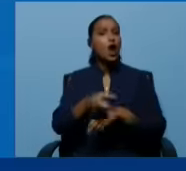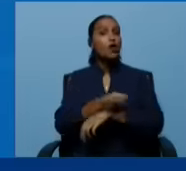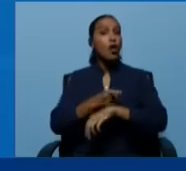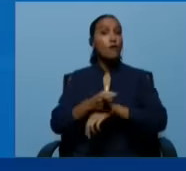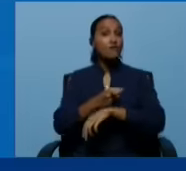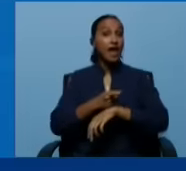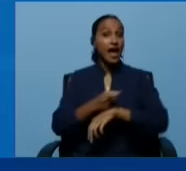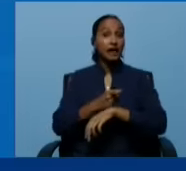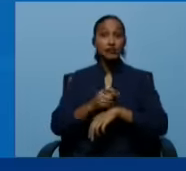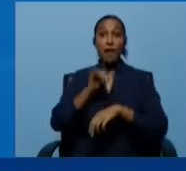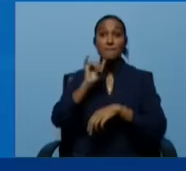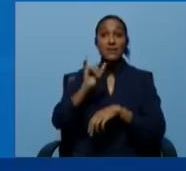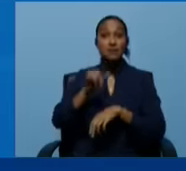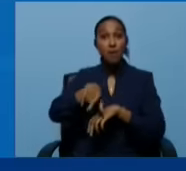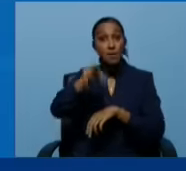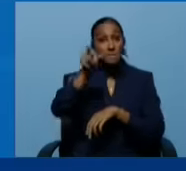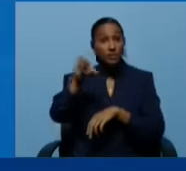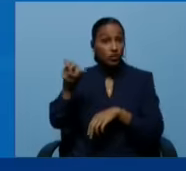cobardes.